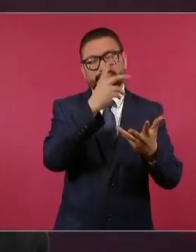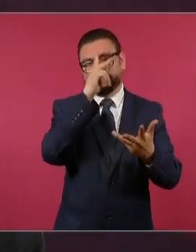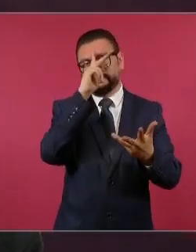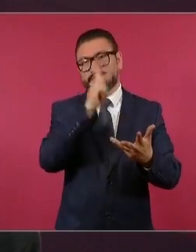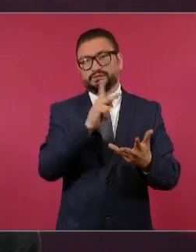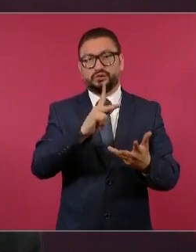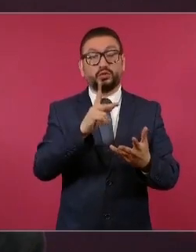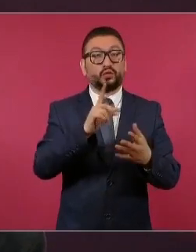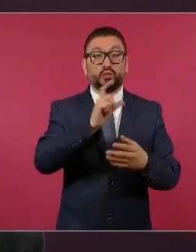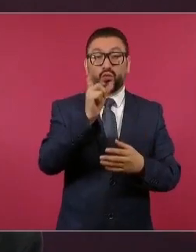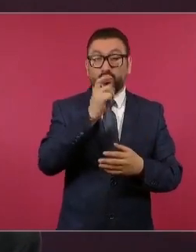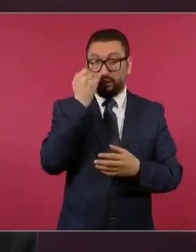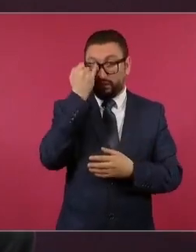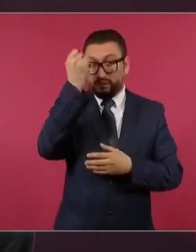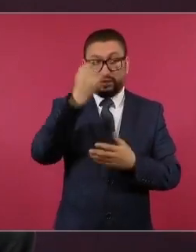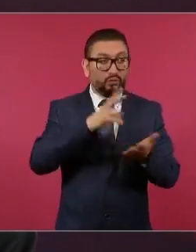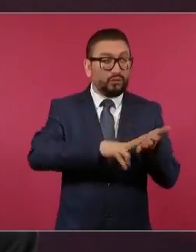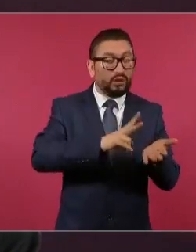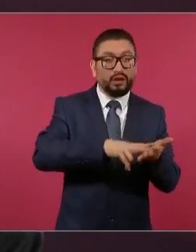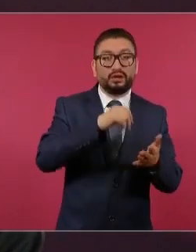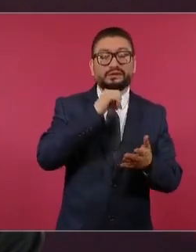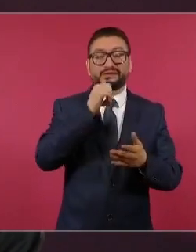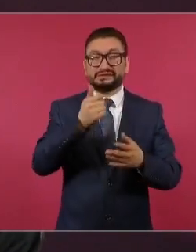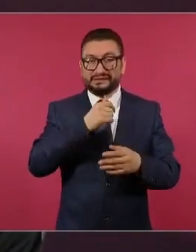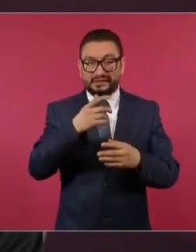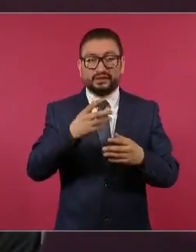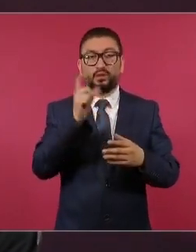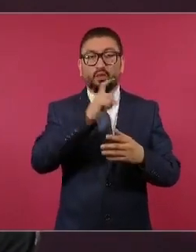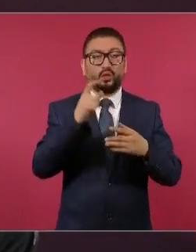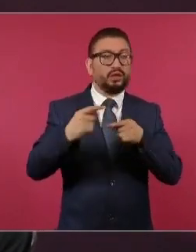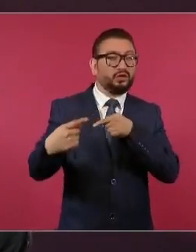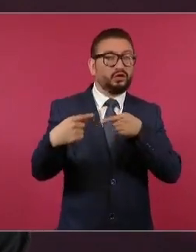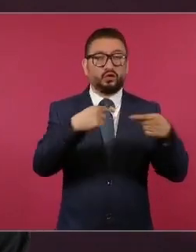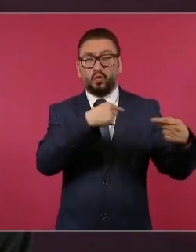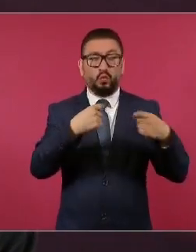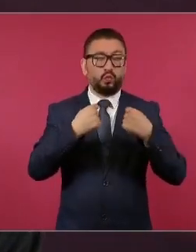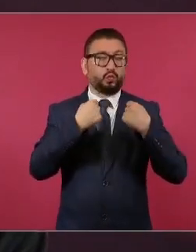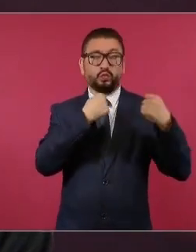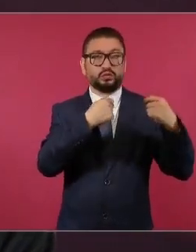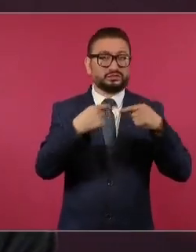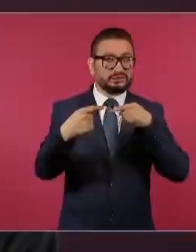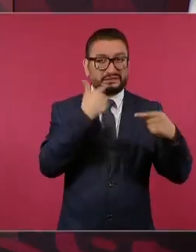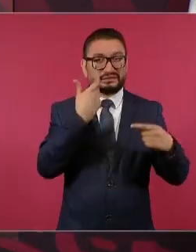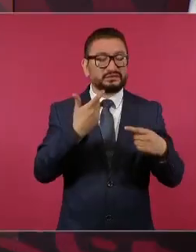no hay ideales, cuando no hay principio, cuando es la lucha del poder por el poder,